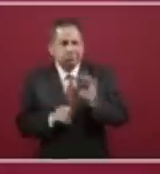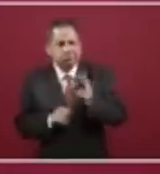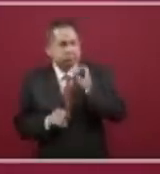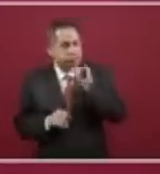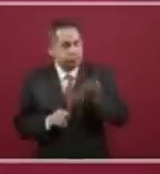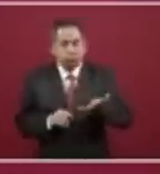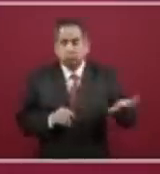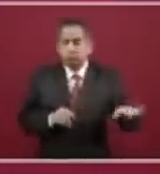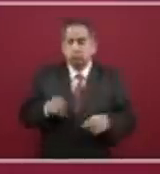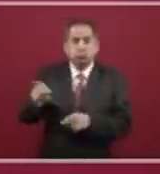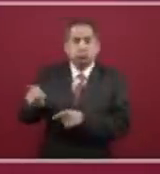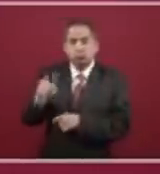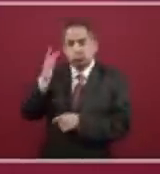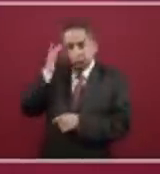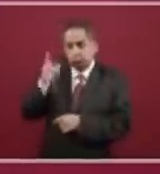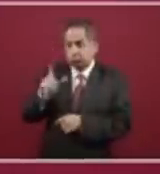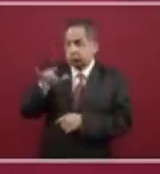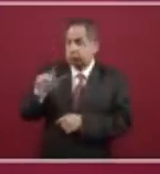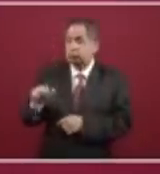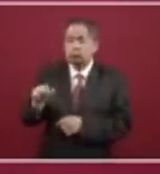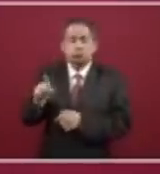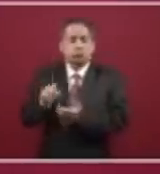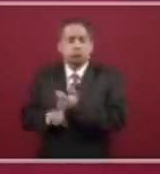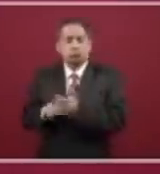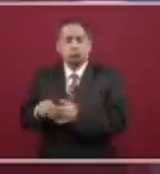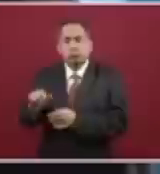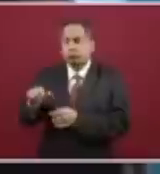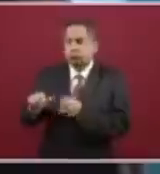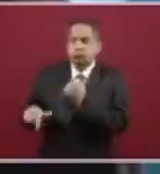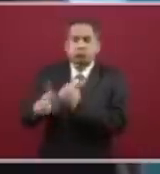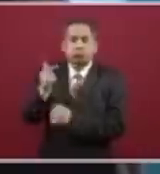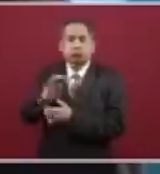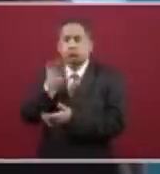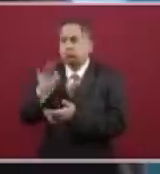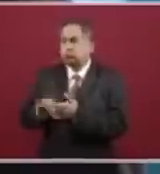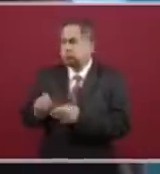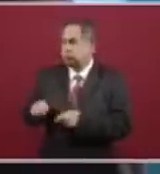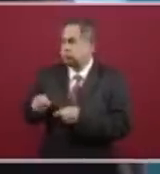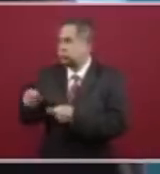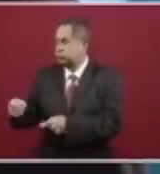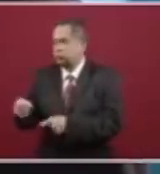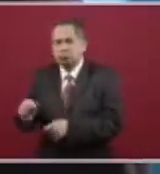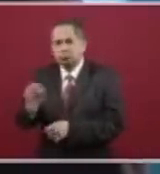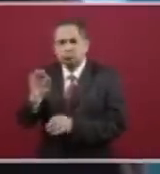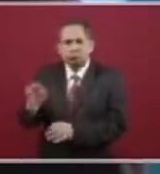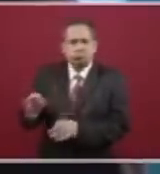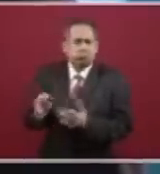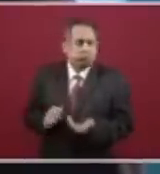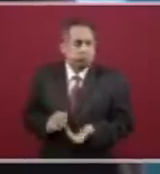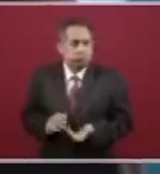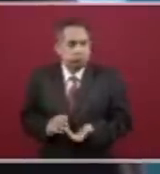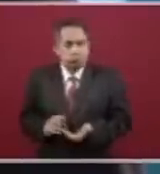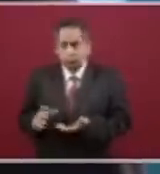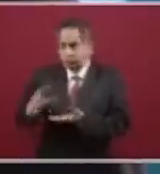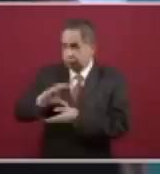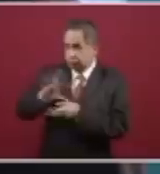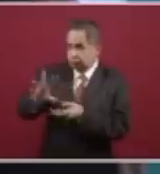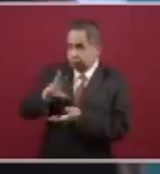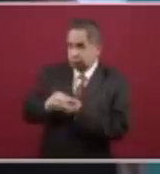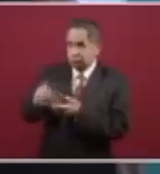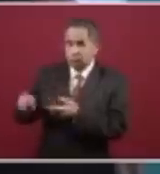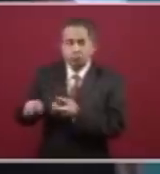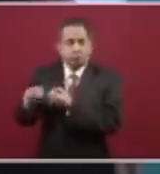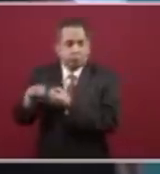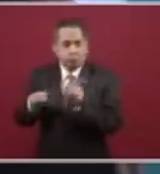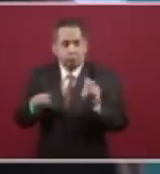santalucía hubiera representado el 12 por ciento de la inversión programa para el nine aún absorbiendo los costos perdidos